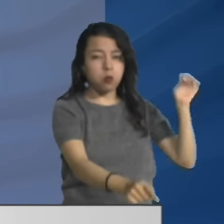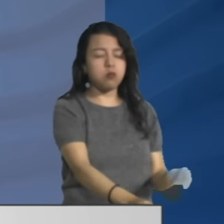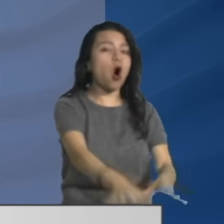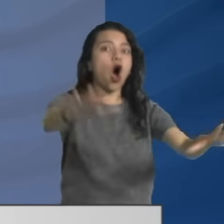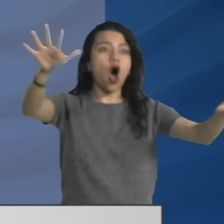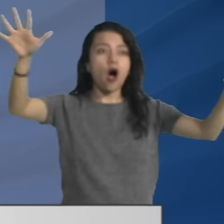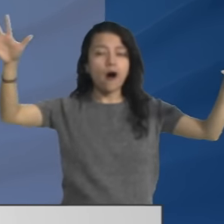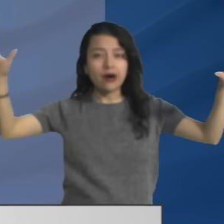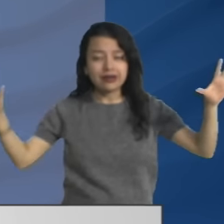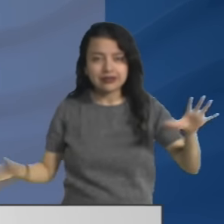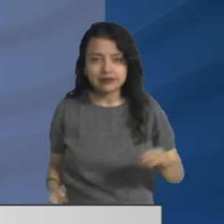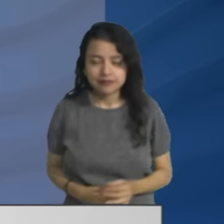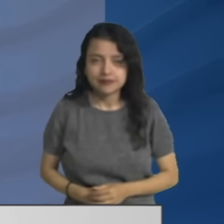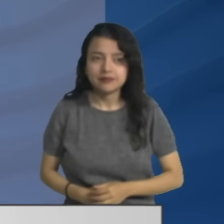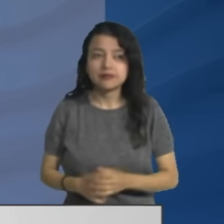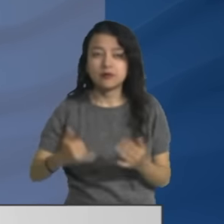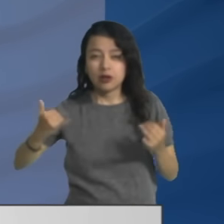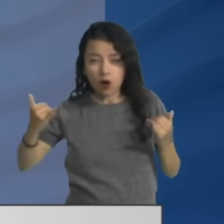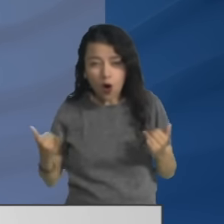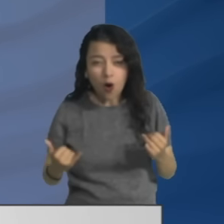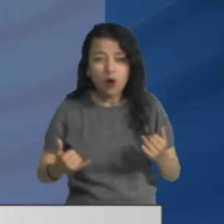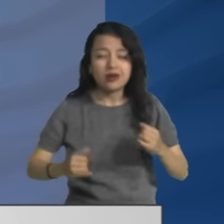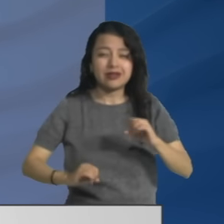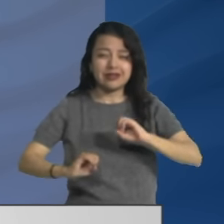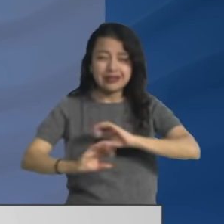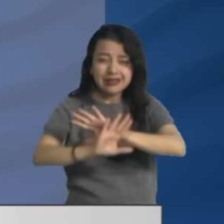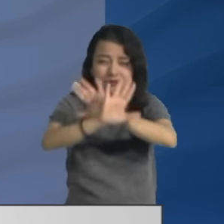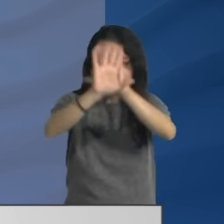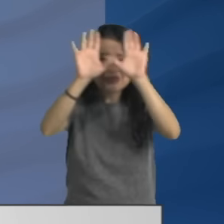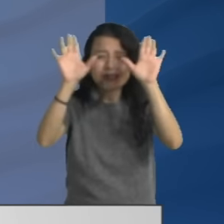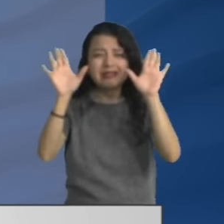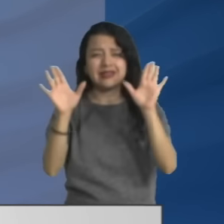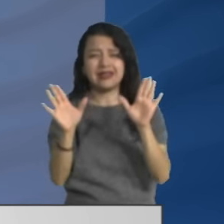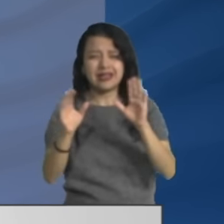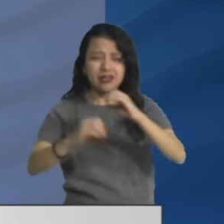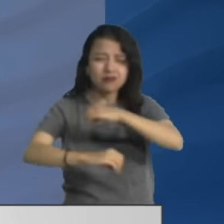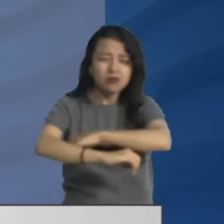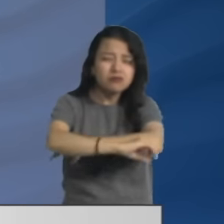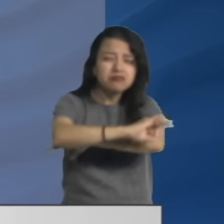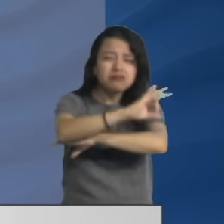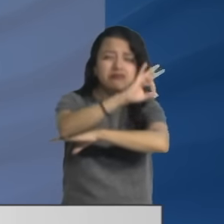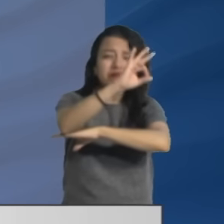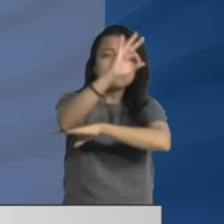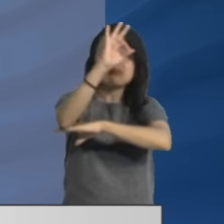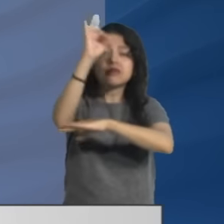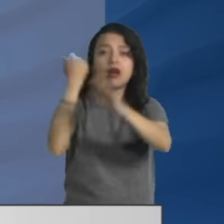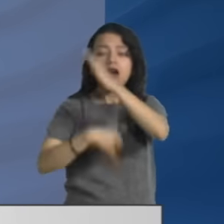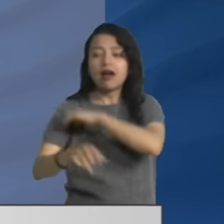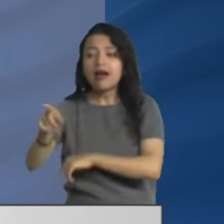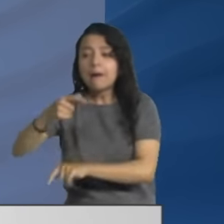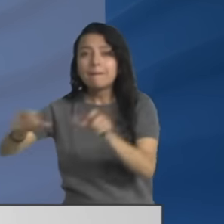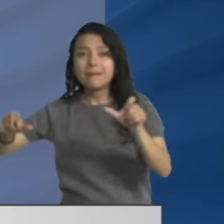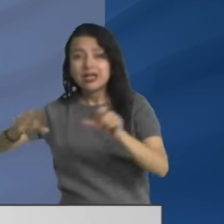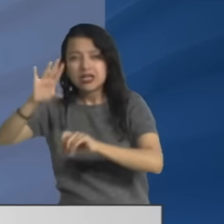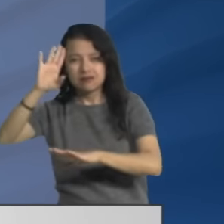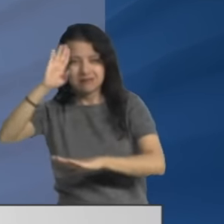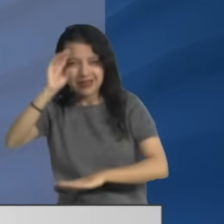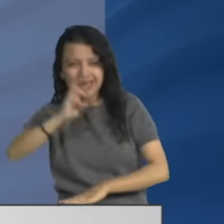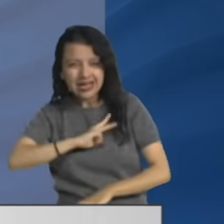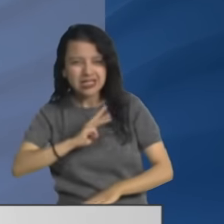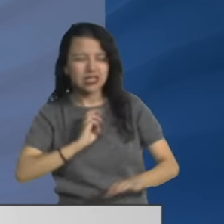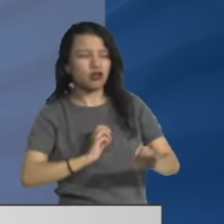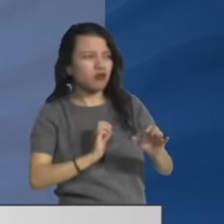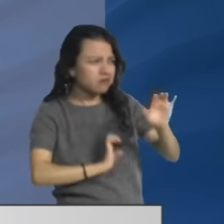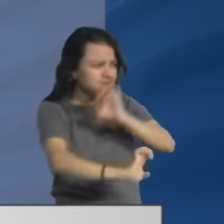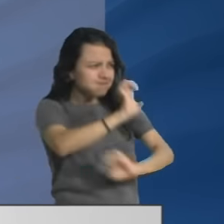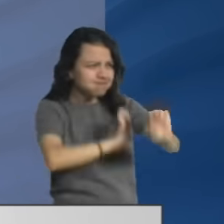Durante el día de ayer, la madrugada de hoy y en la mañana se han presentado fuertes enfrentamientos entre disidencias de las FARC, del Estado Mayor Central y